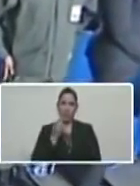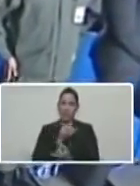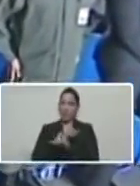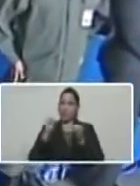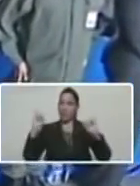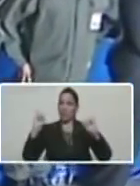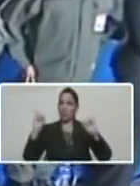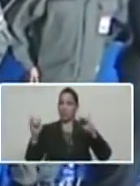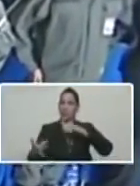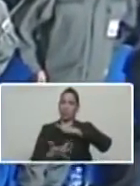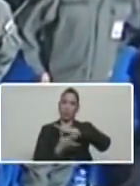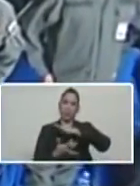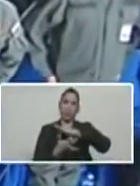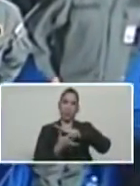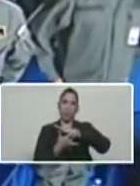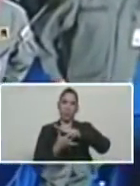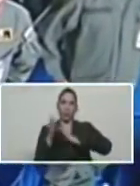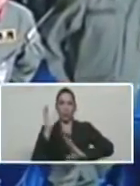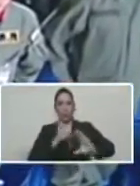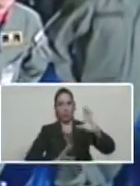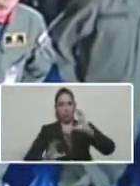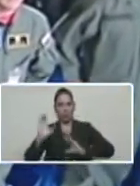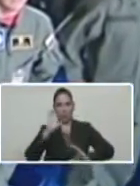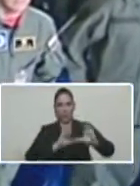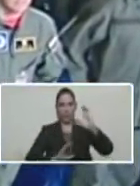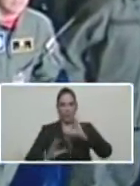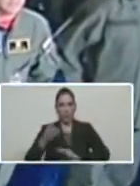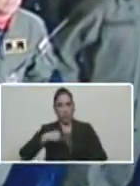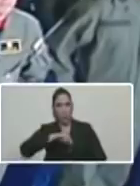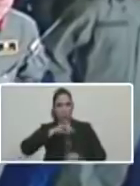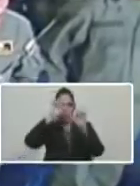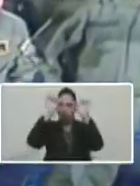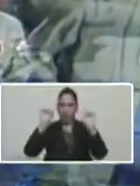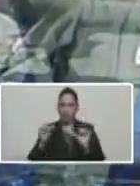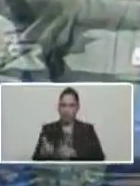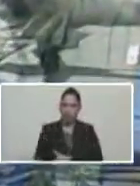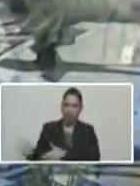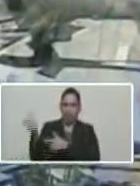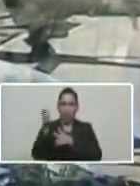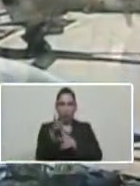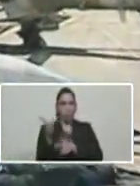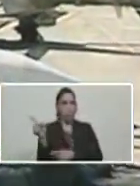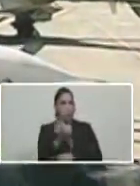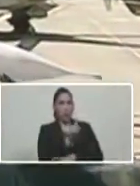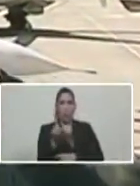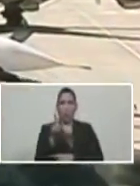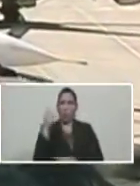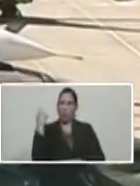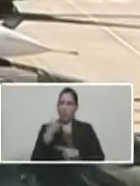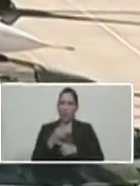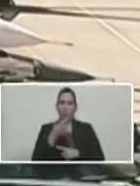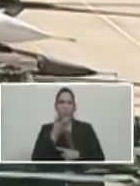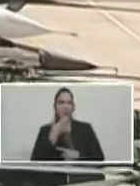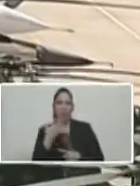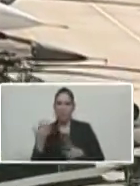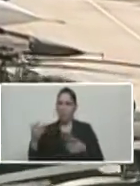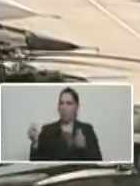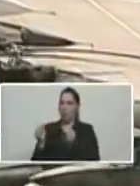independencia tecnológica y científica de nuestros sistemas de armas. No dependamos de nadie en este mundo.